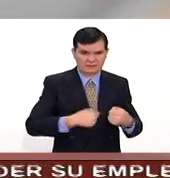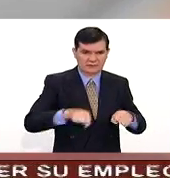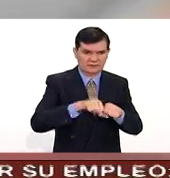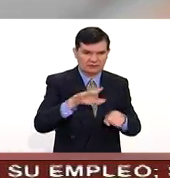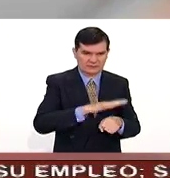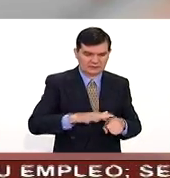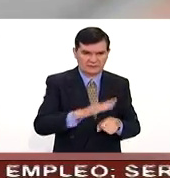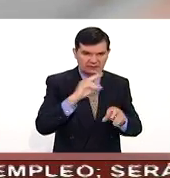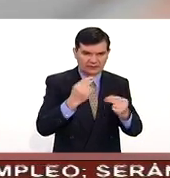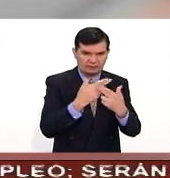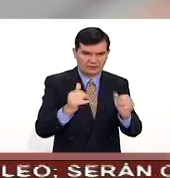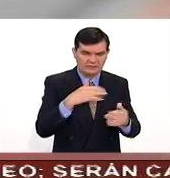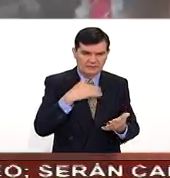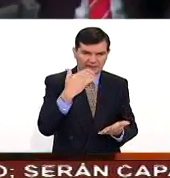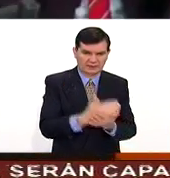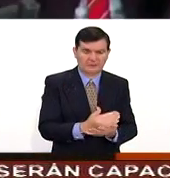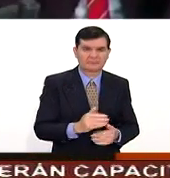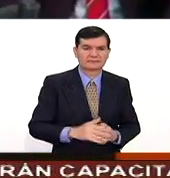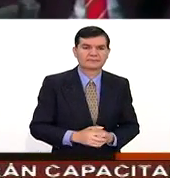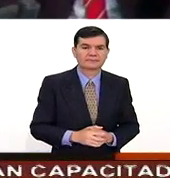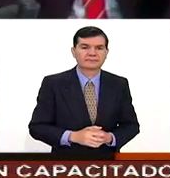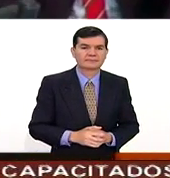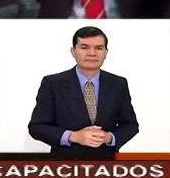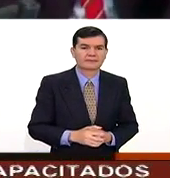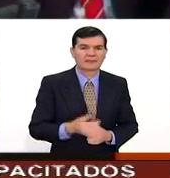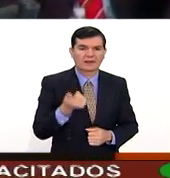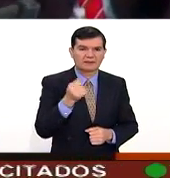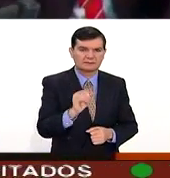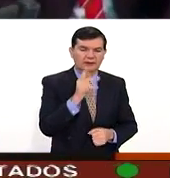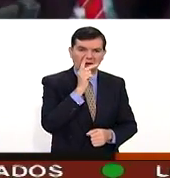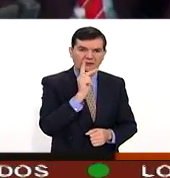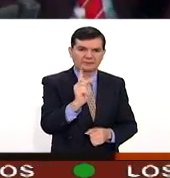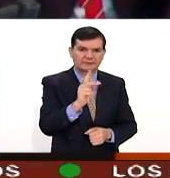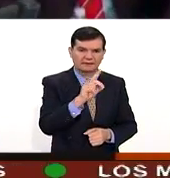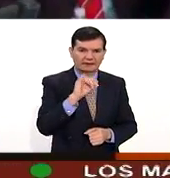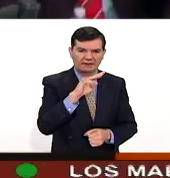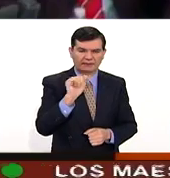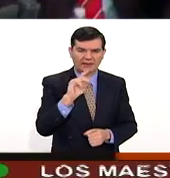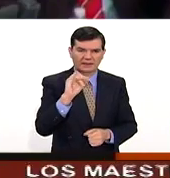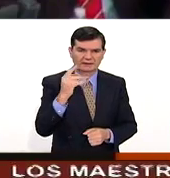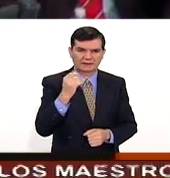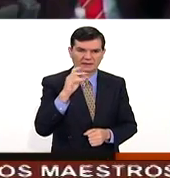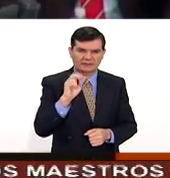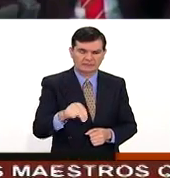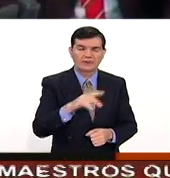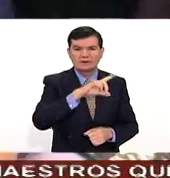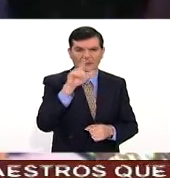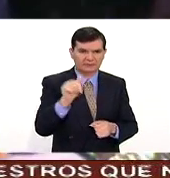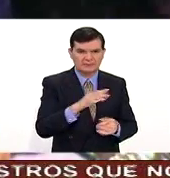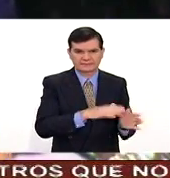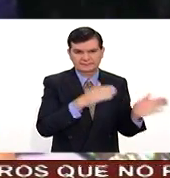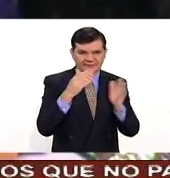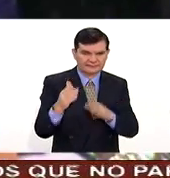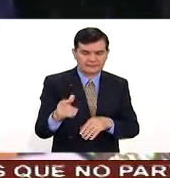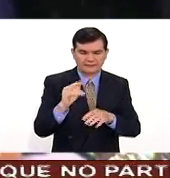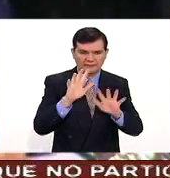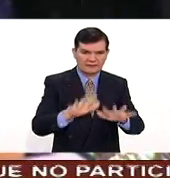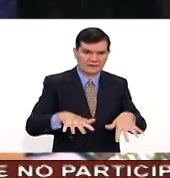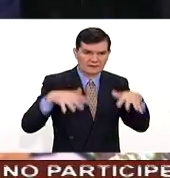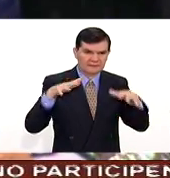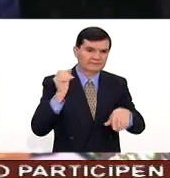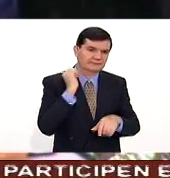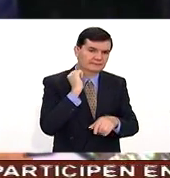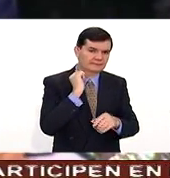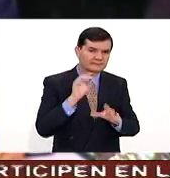misma, ya nadie lo va a parar. Así fueron las palabras de Diva Castellum. Finalmente, más tarde, el Pleno del